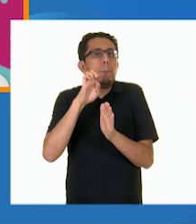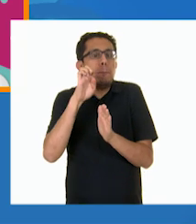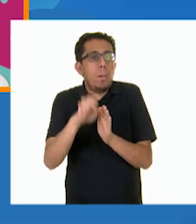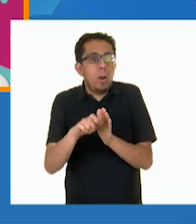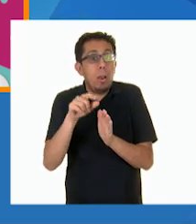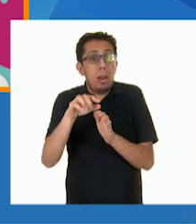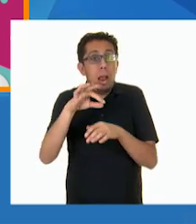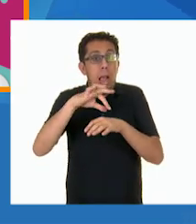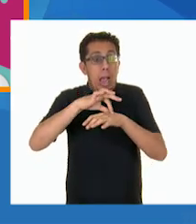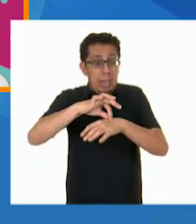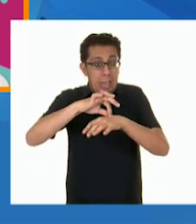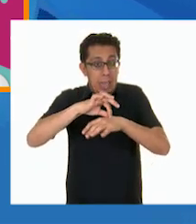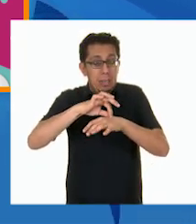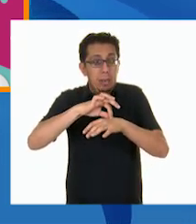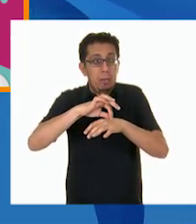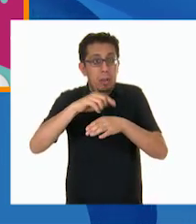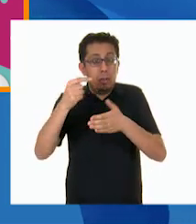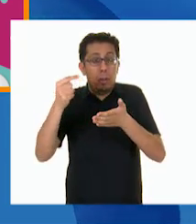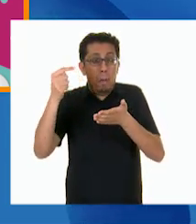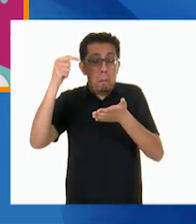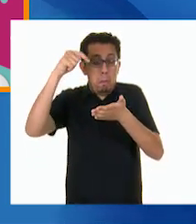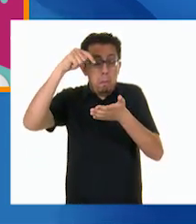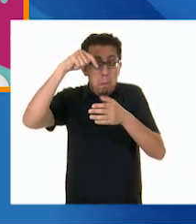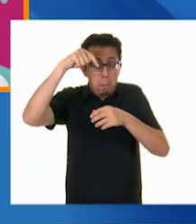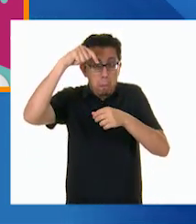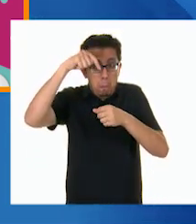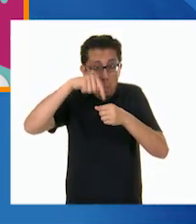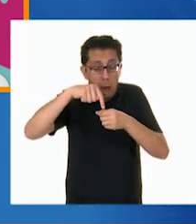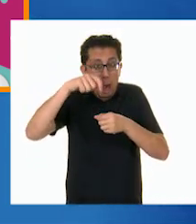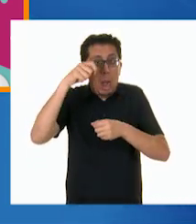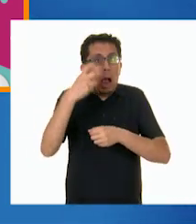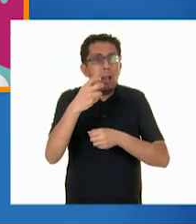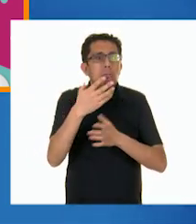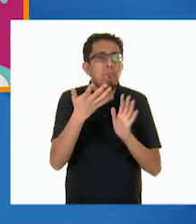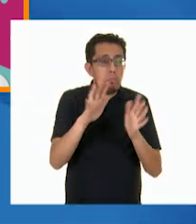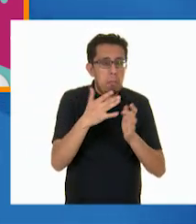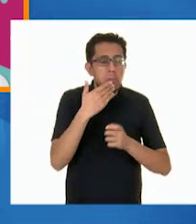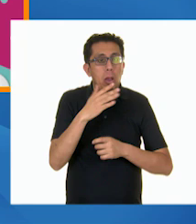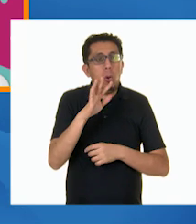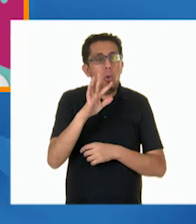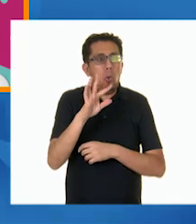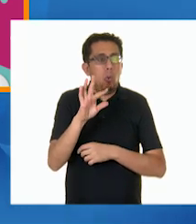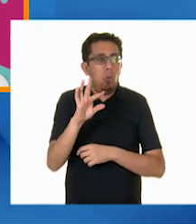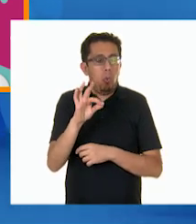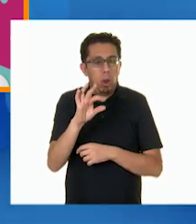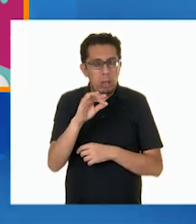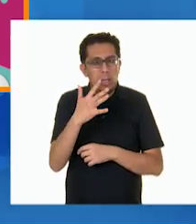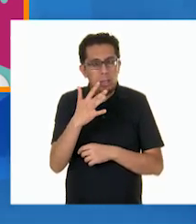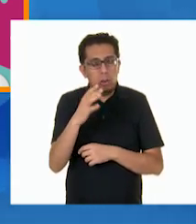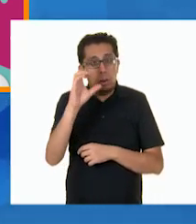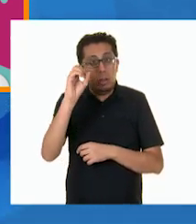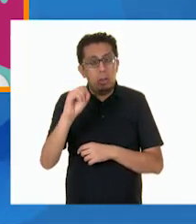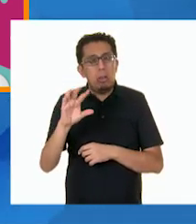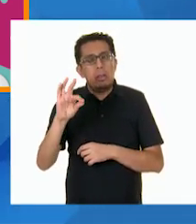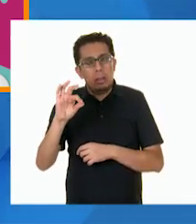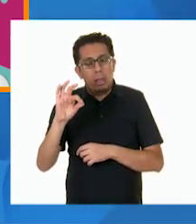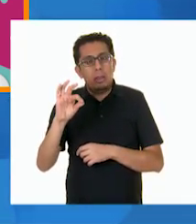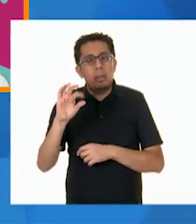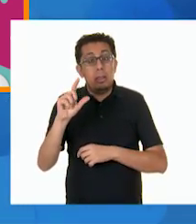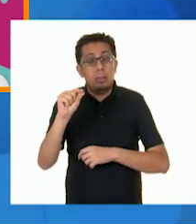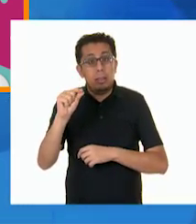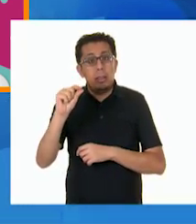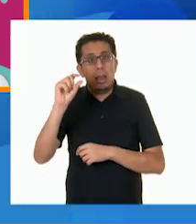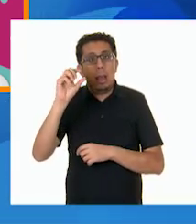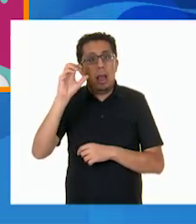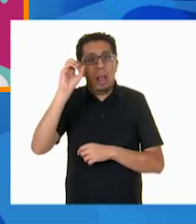en las carnes está entre los 45 grados Celsius y 70 grados Celsius, mientras que el pollo y el